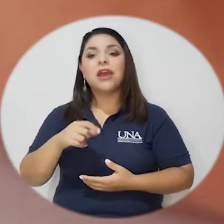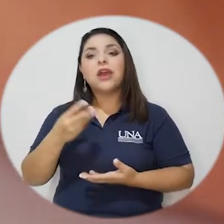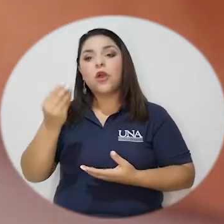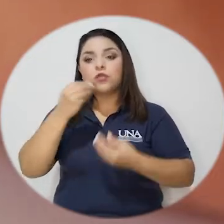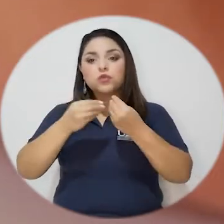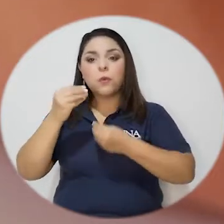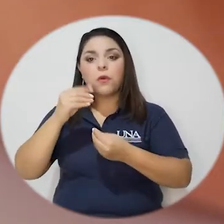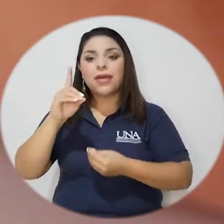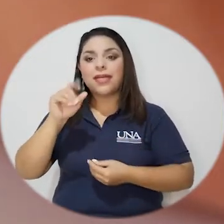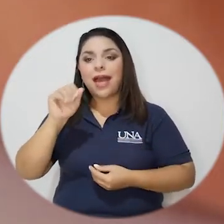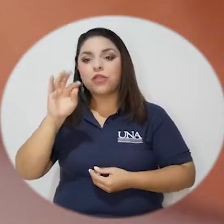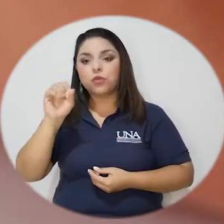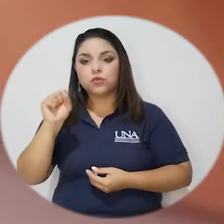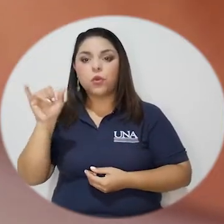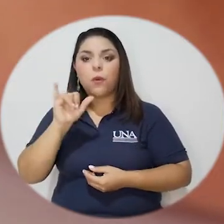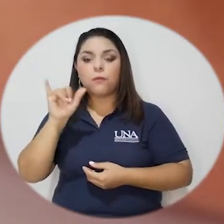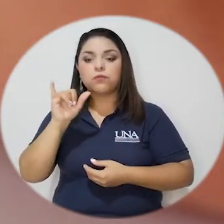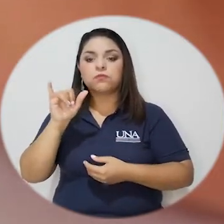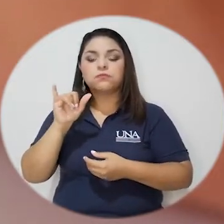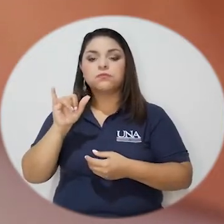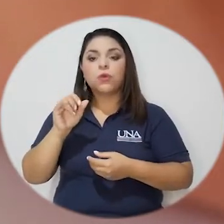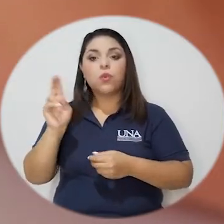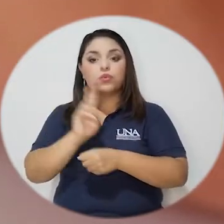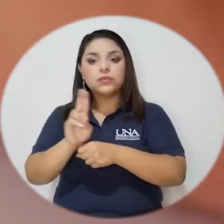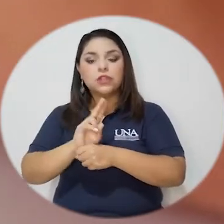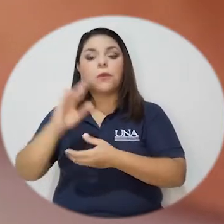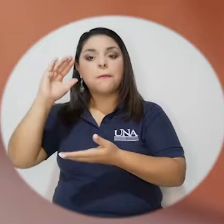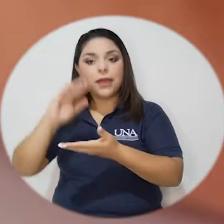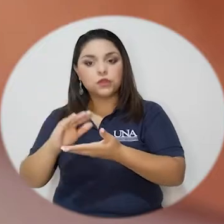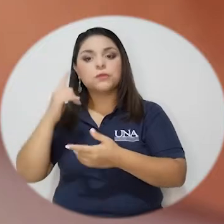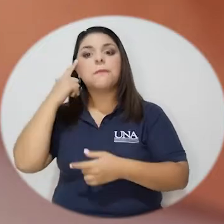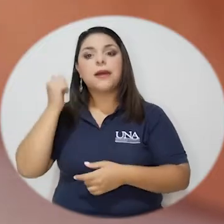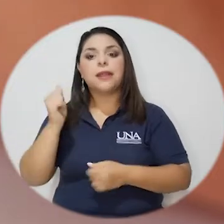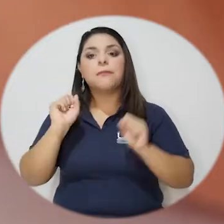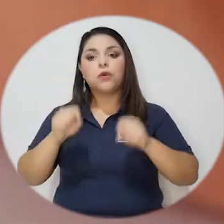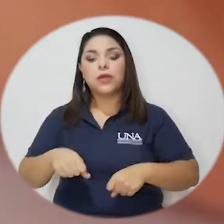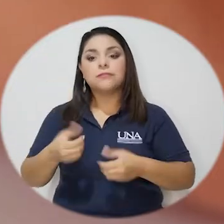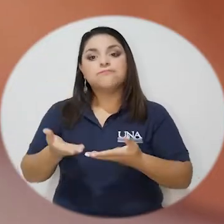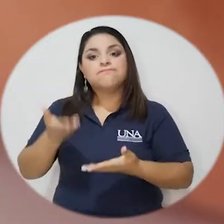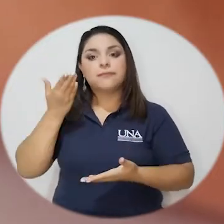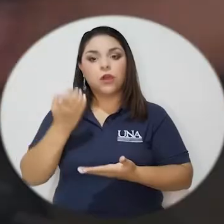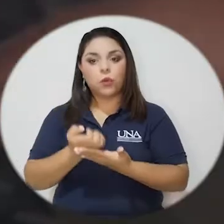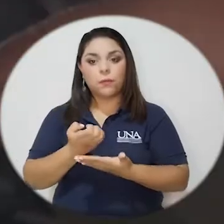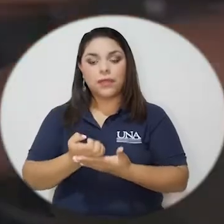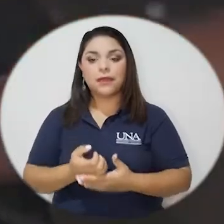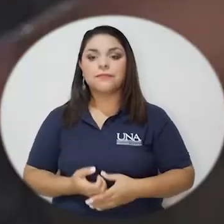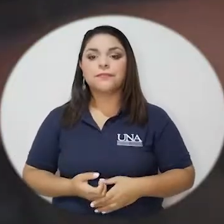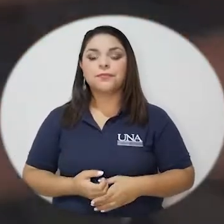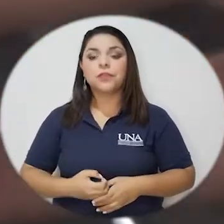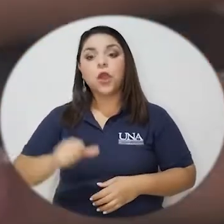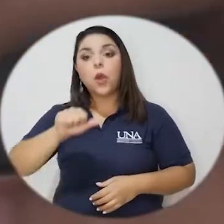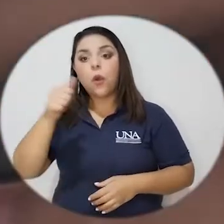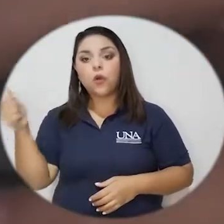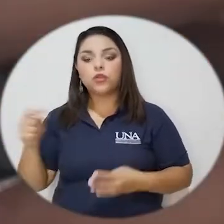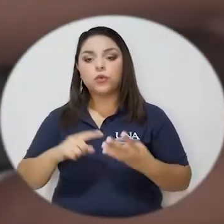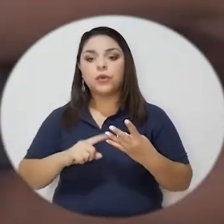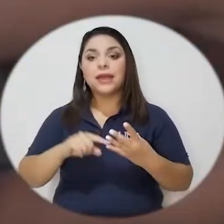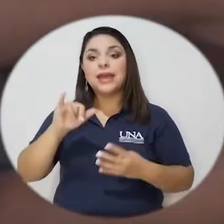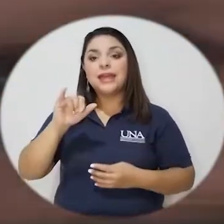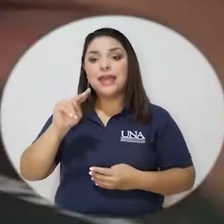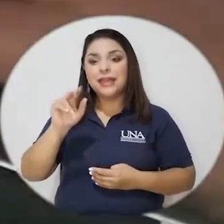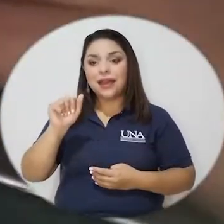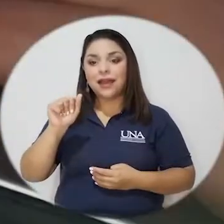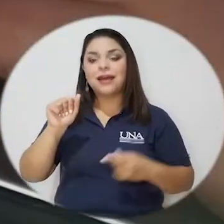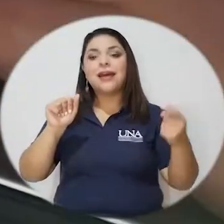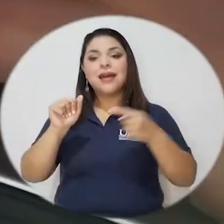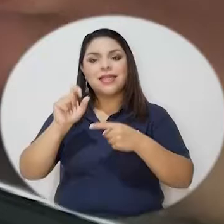poder reactivar la economía, o sea, fundamental. O sea. Otro importantísimo, o sea, el INA, hay que ponerlo, hay